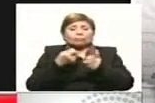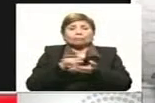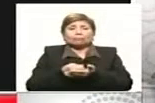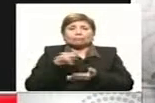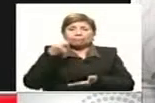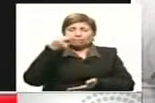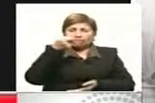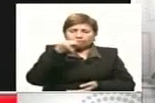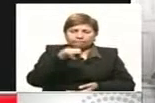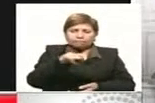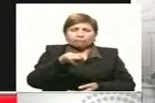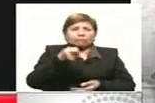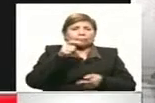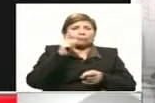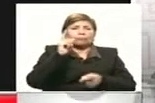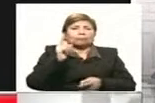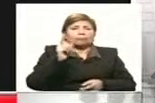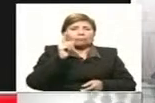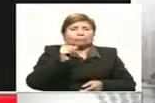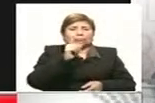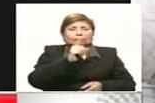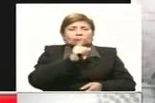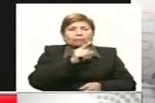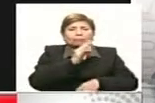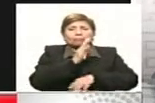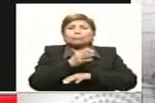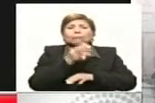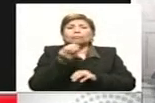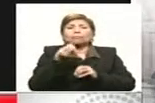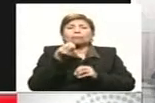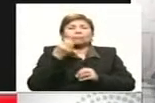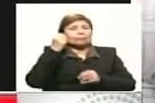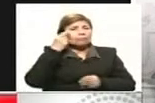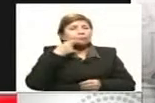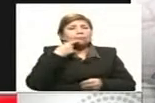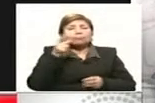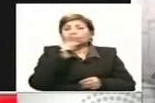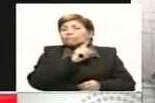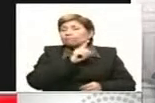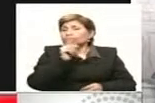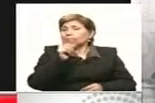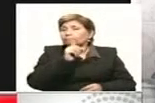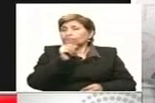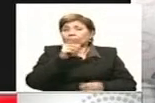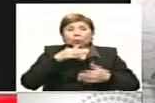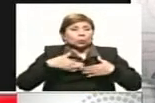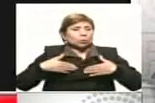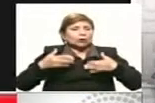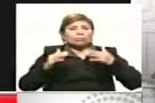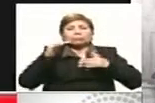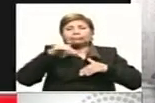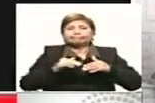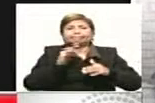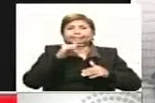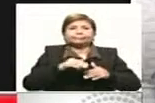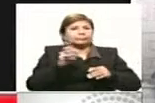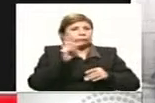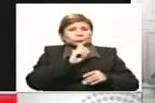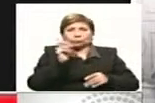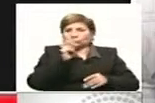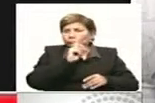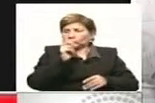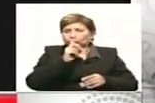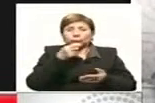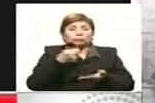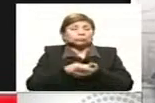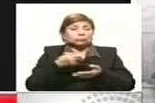ir directamente al PIA de cada una de las entidades. ¿Por qué resalto esto? Porque no puede haber un bache en la ejecución